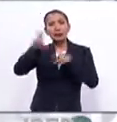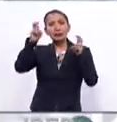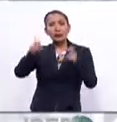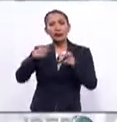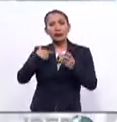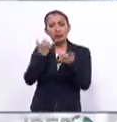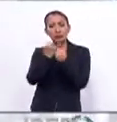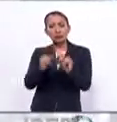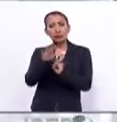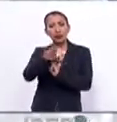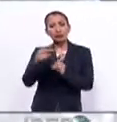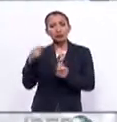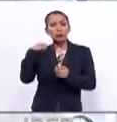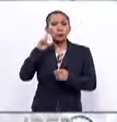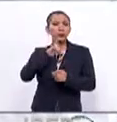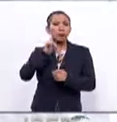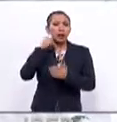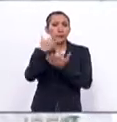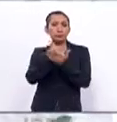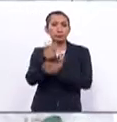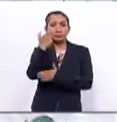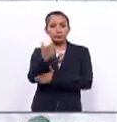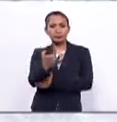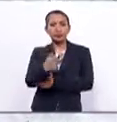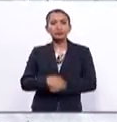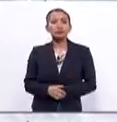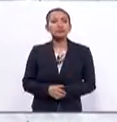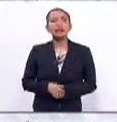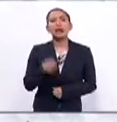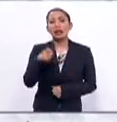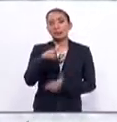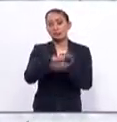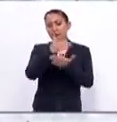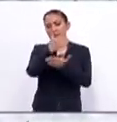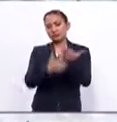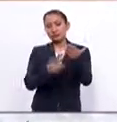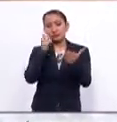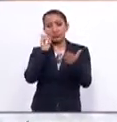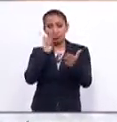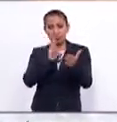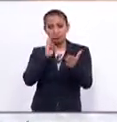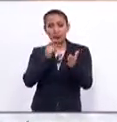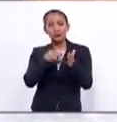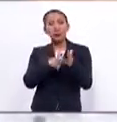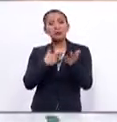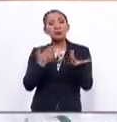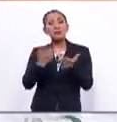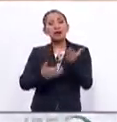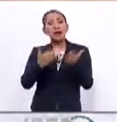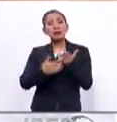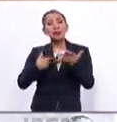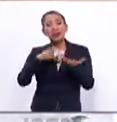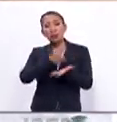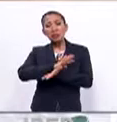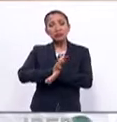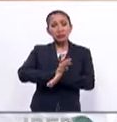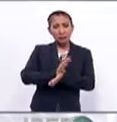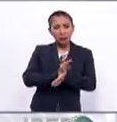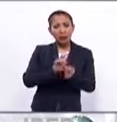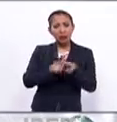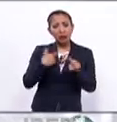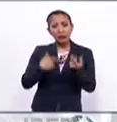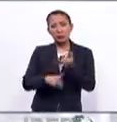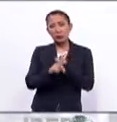materia de autonomía y empoderamiento económico de las mujeres. Este documento evidencia los desafíos de la región en materia de discriminación